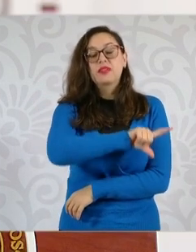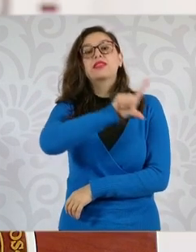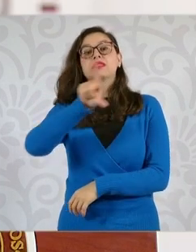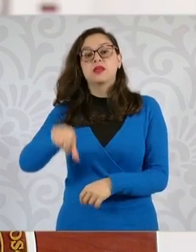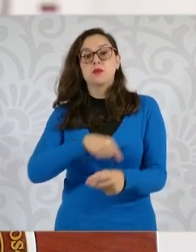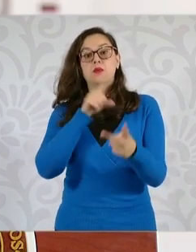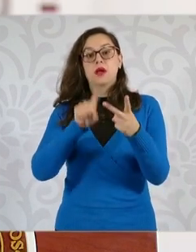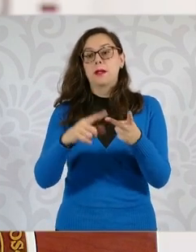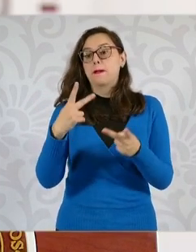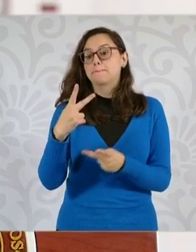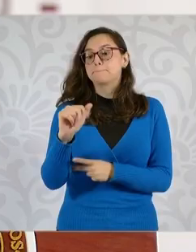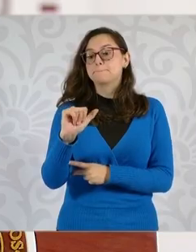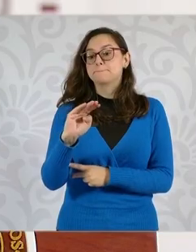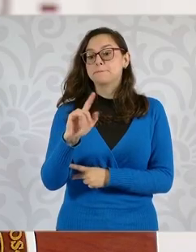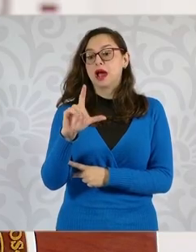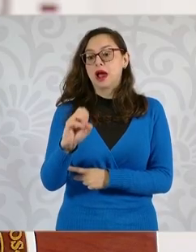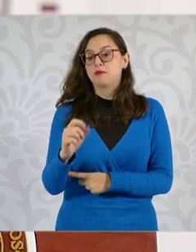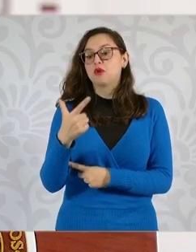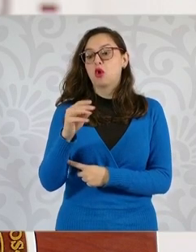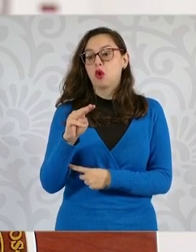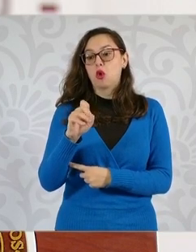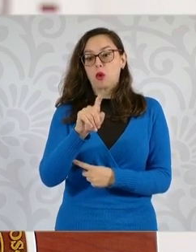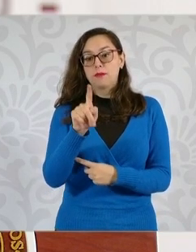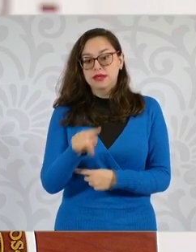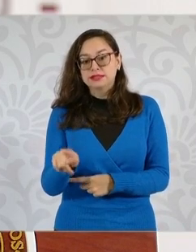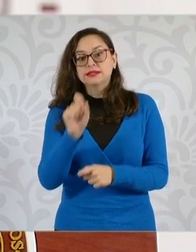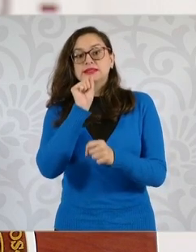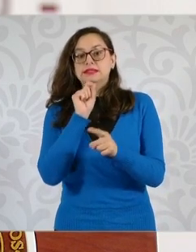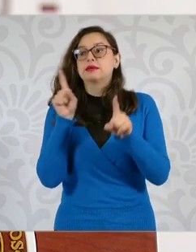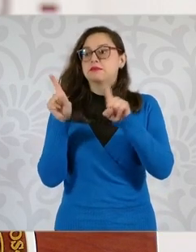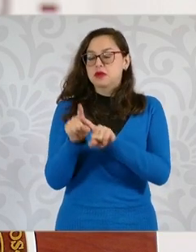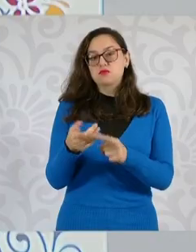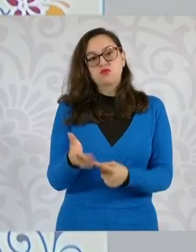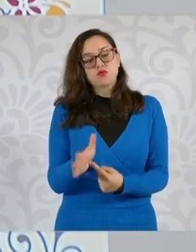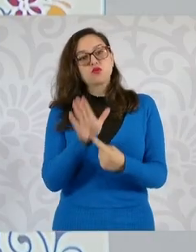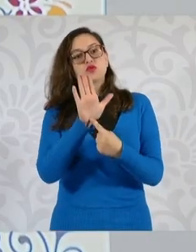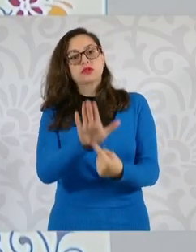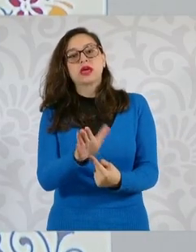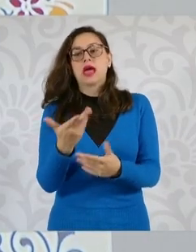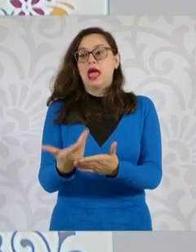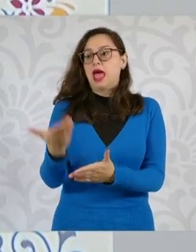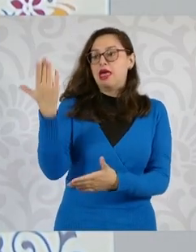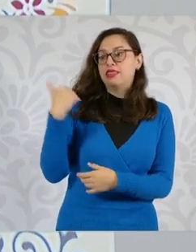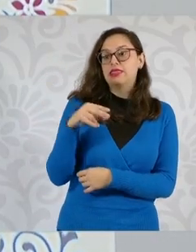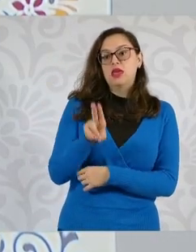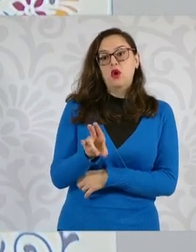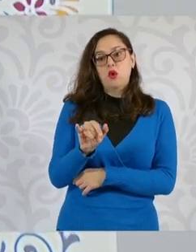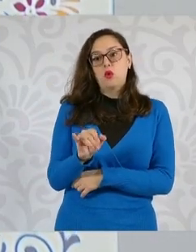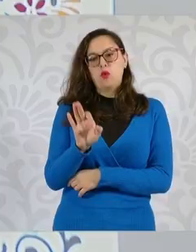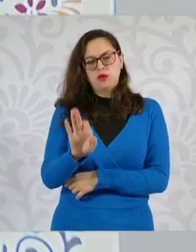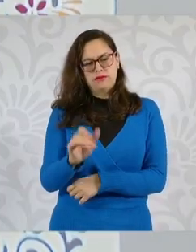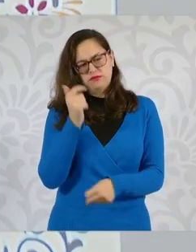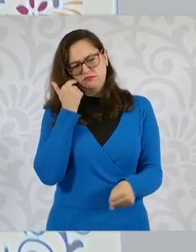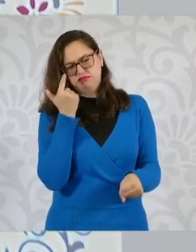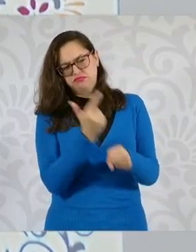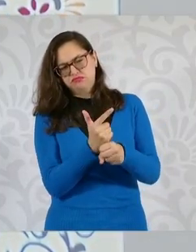las investigaciones que hizo la UIF, que también derivaron en carpetas de investigación.